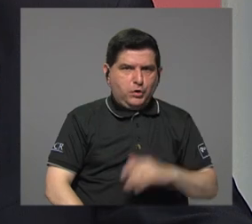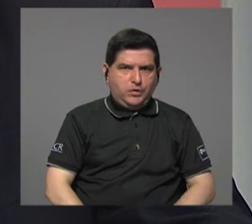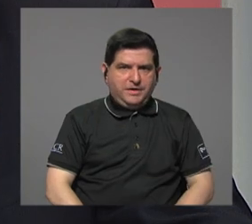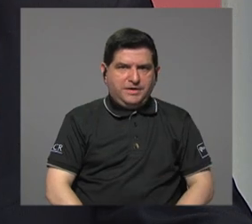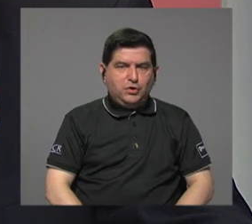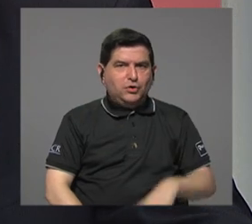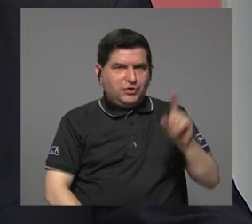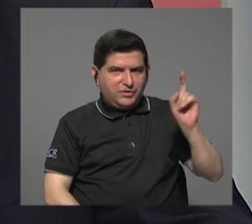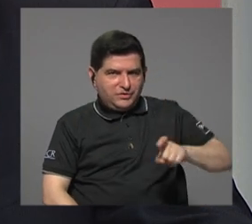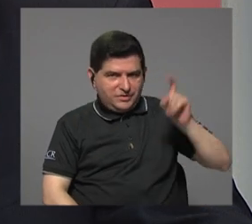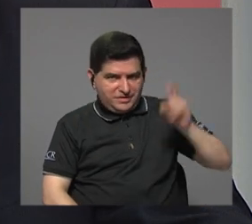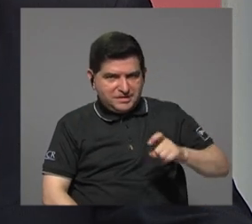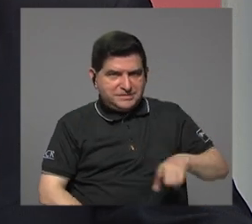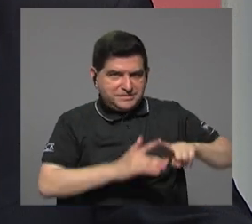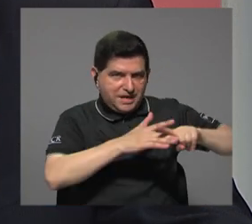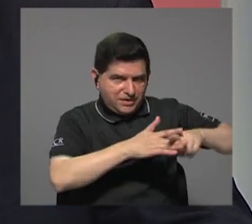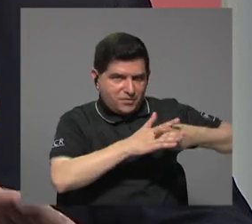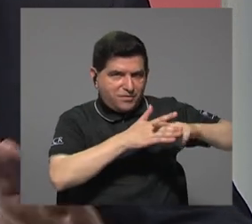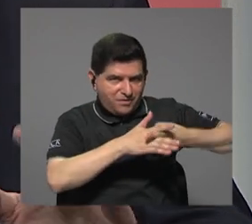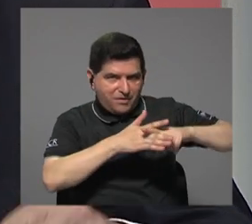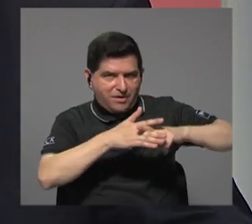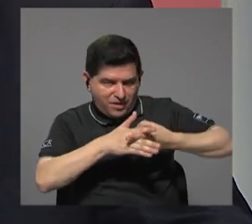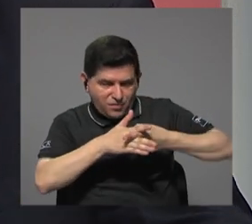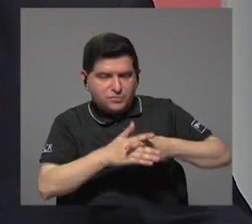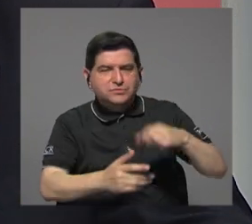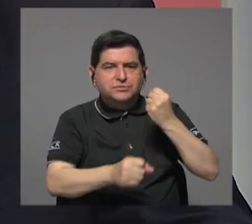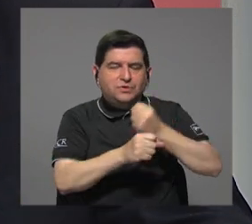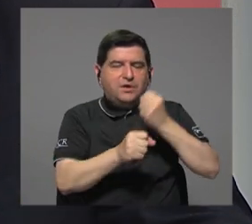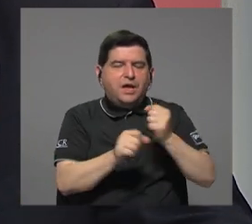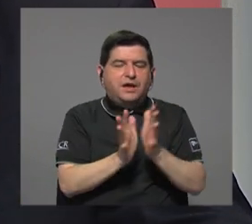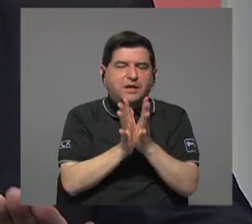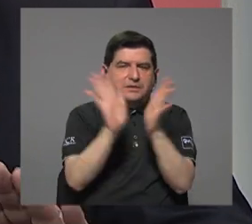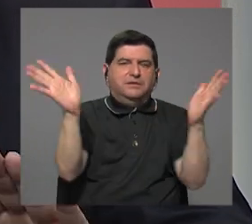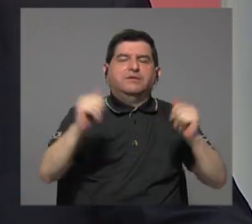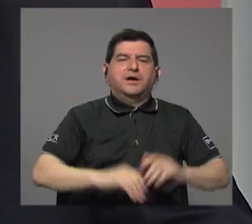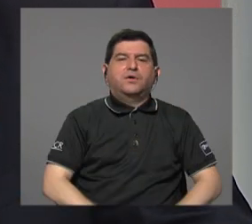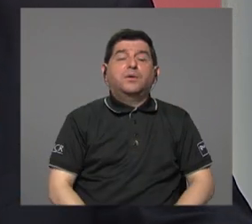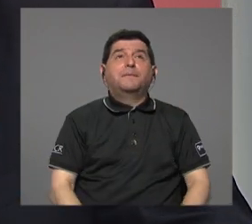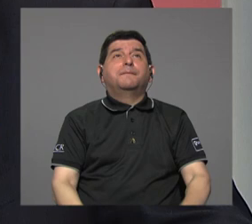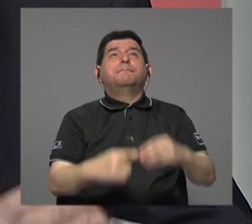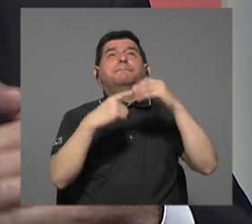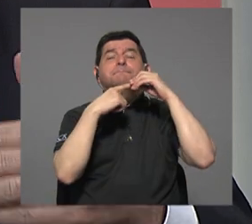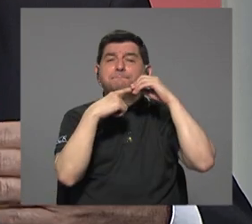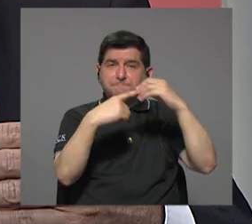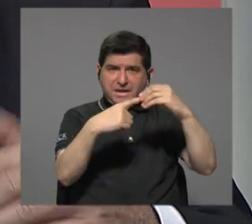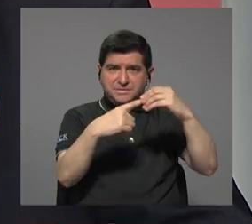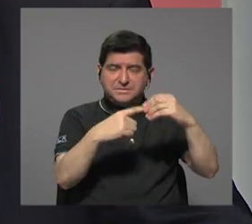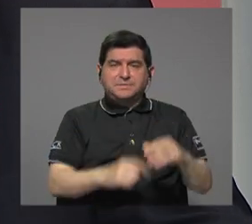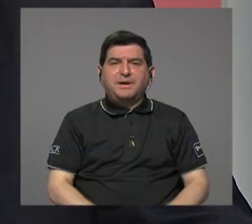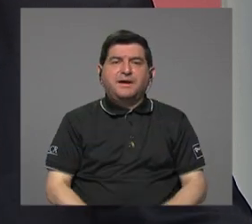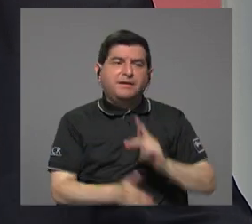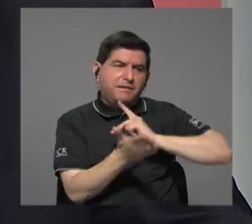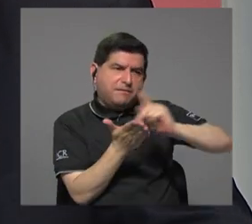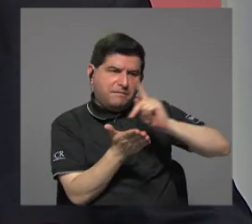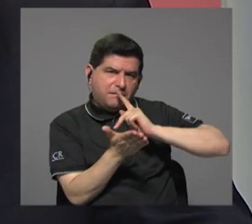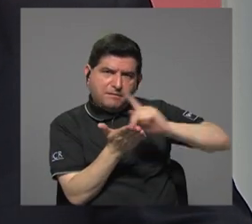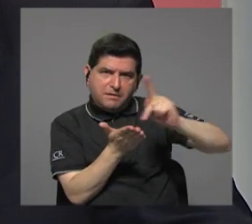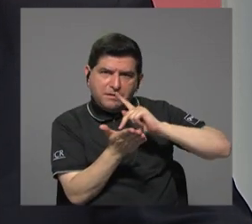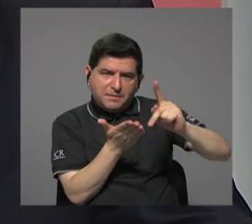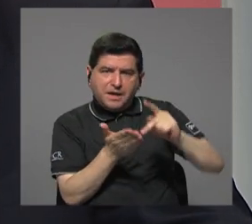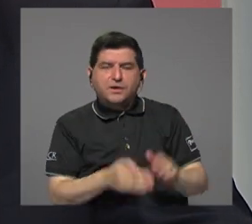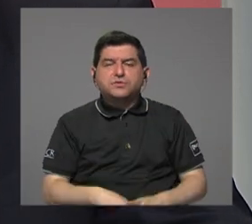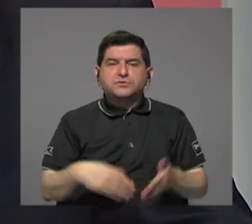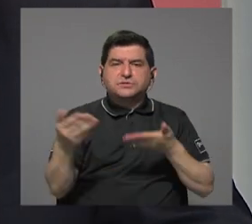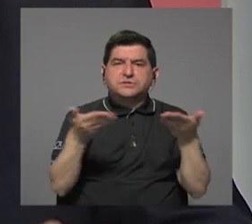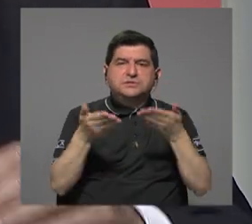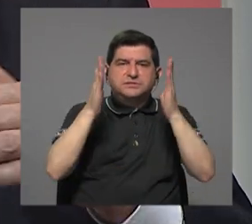que hacer algunos ajustes en el empleo público y principalmente en las remuneraciones a los servidores